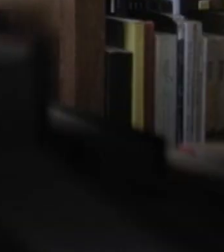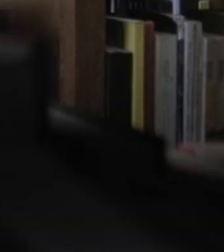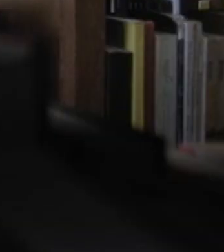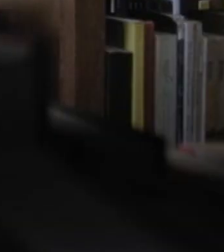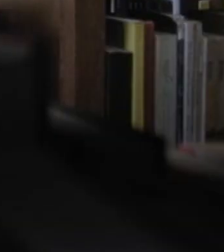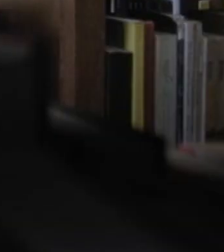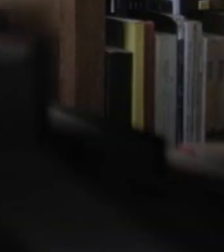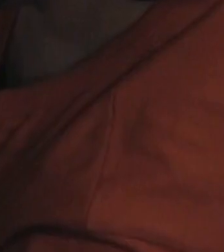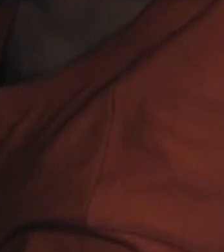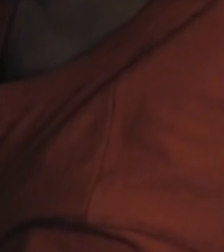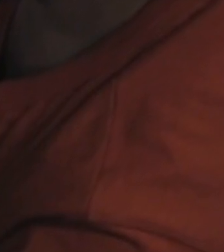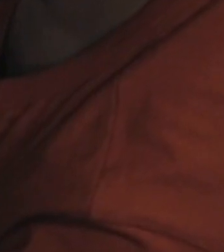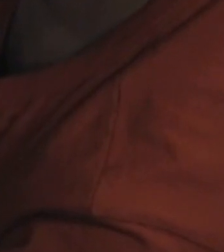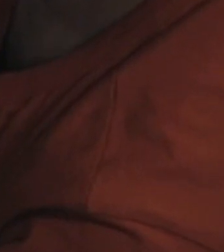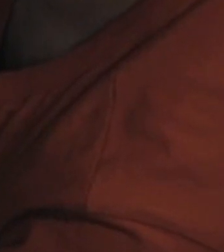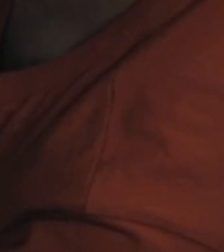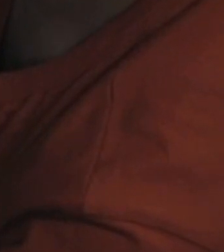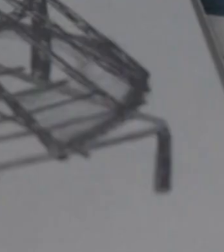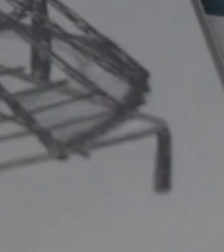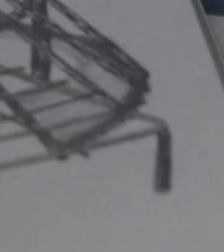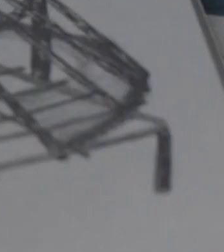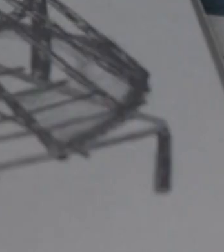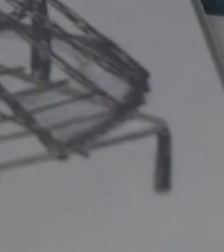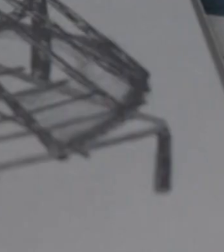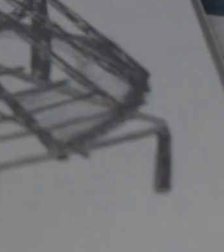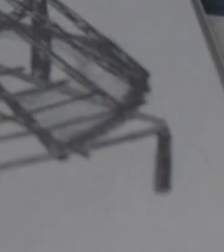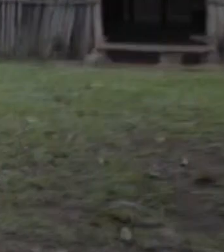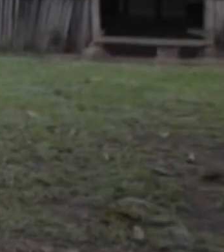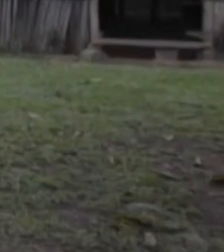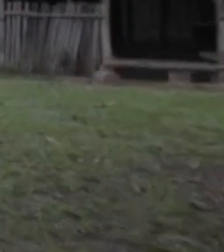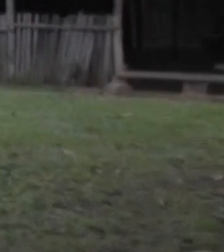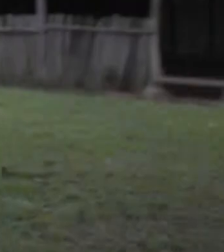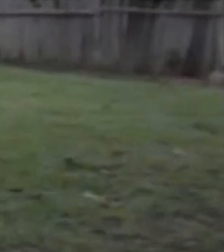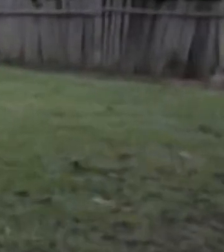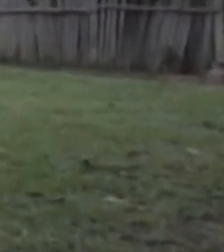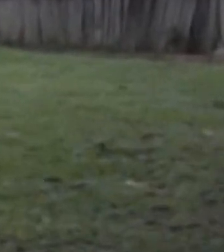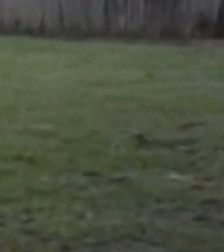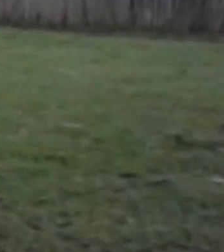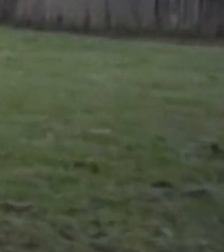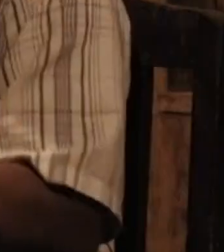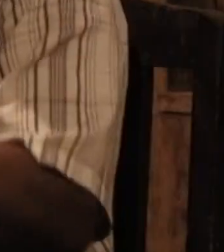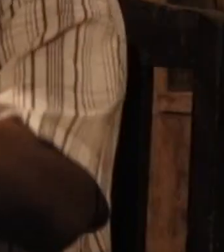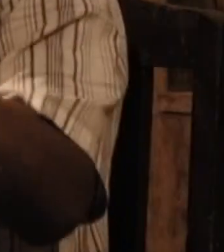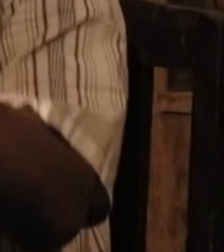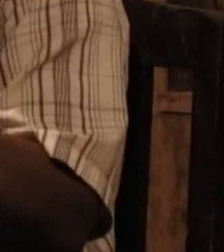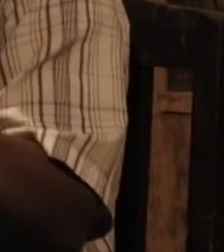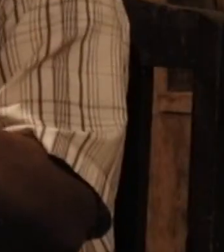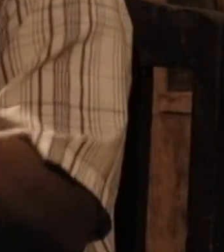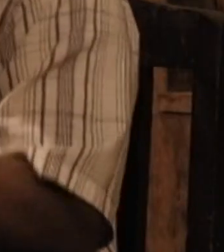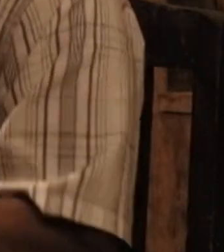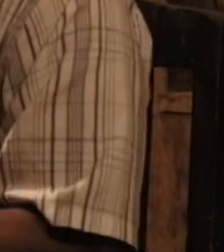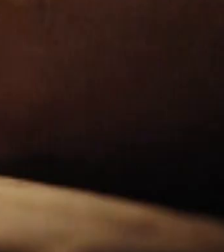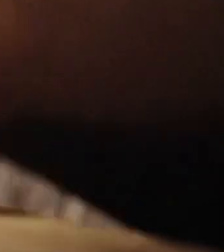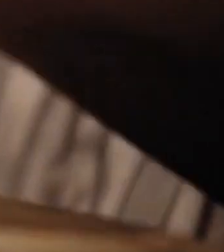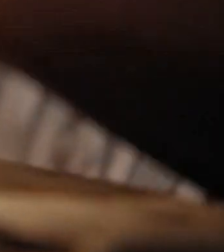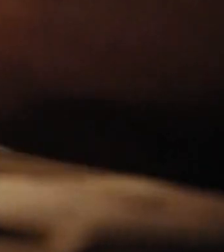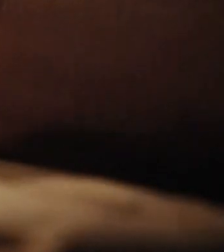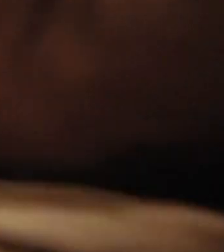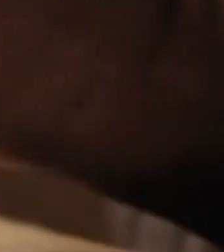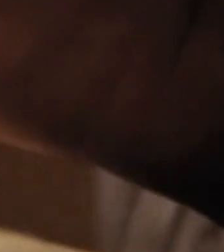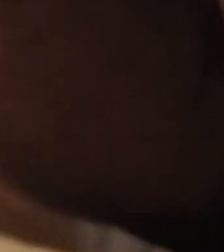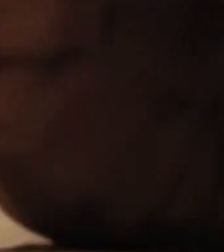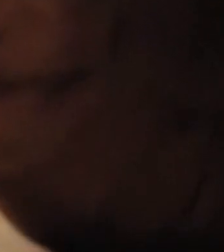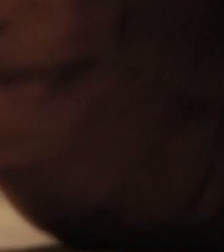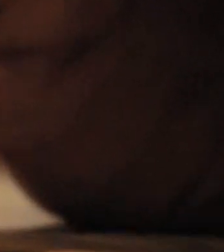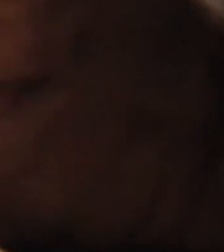Un grupo de investigadores trata de adentrarse en la cultura bribri y en cómo perciben el mundo y las estrellas. Para